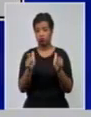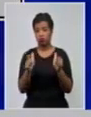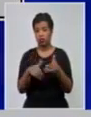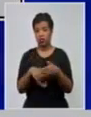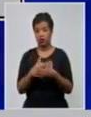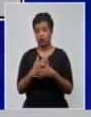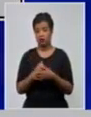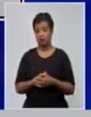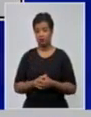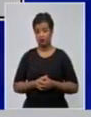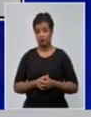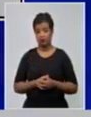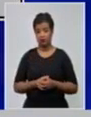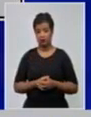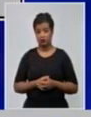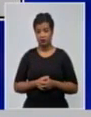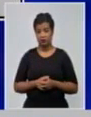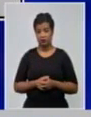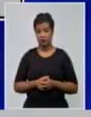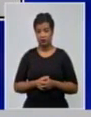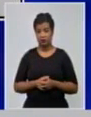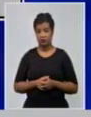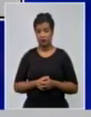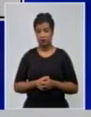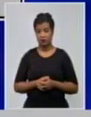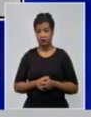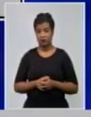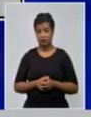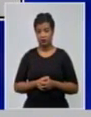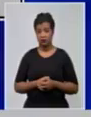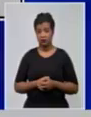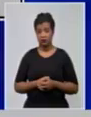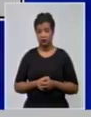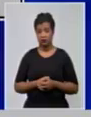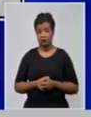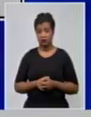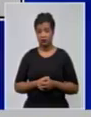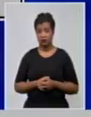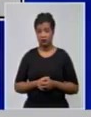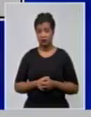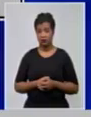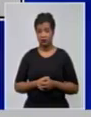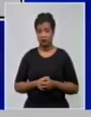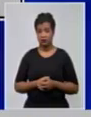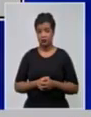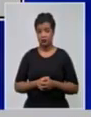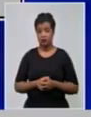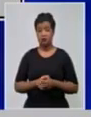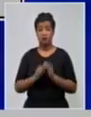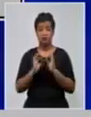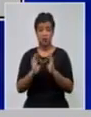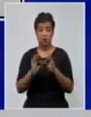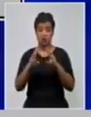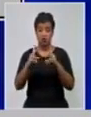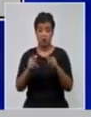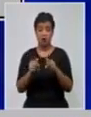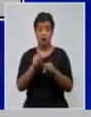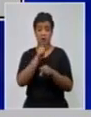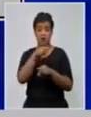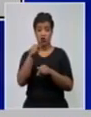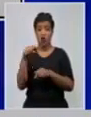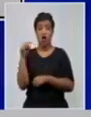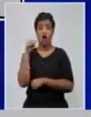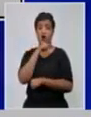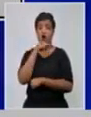tanto, el riesgo es elevado. Y como hemos comentado otras veces, pues el número de autóctonos, que es la parte roja,